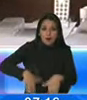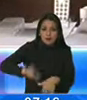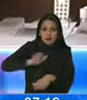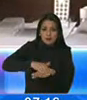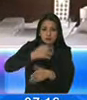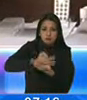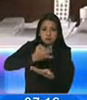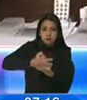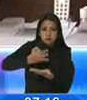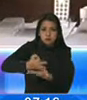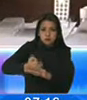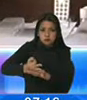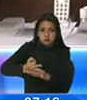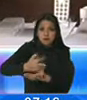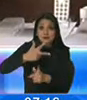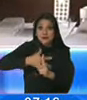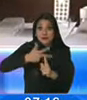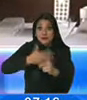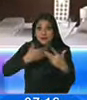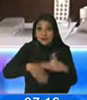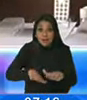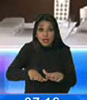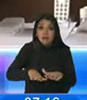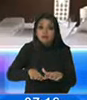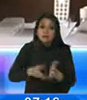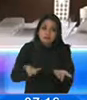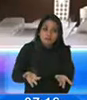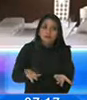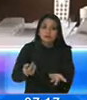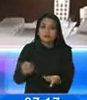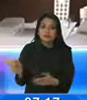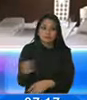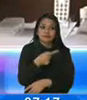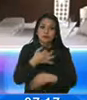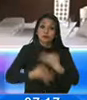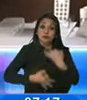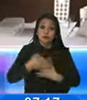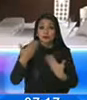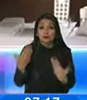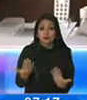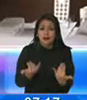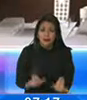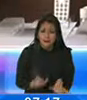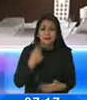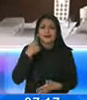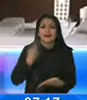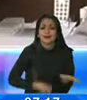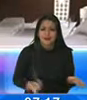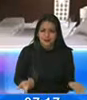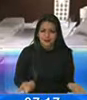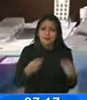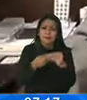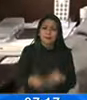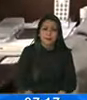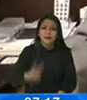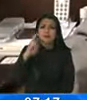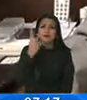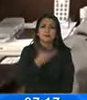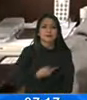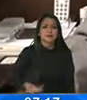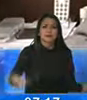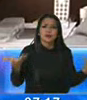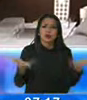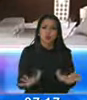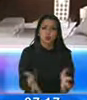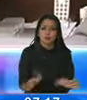ausencia temporal por más de 3 meses, se pretende que él vaya a juicio político. Y ahorita no tendría sentido, salvo